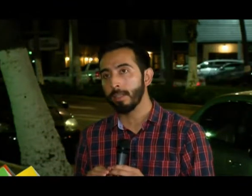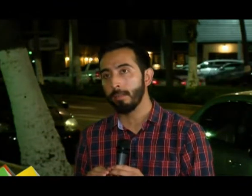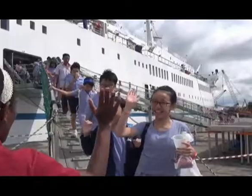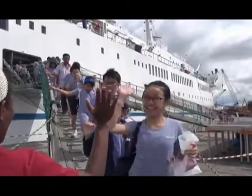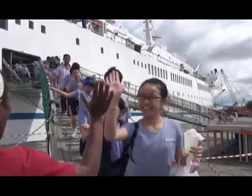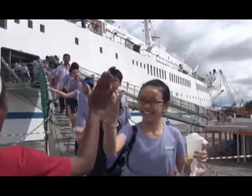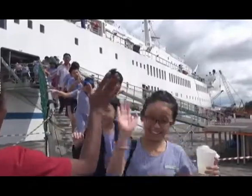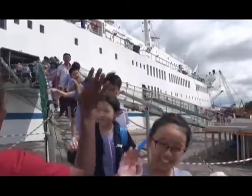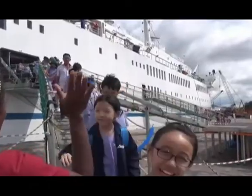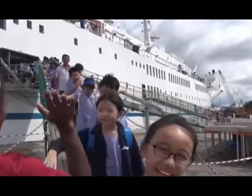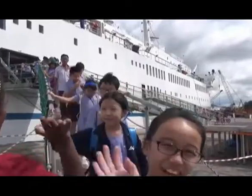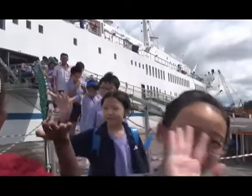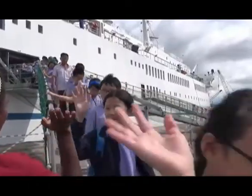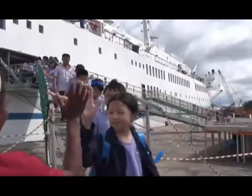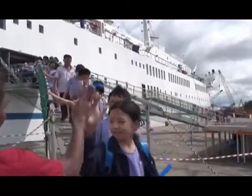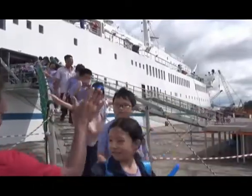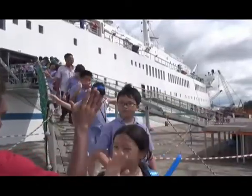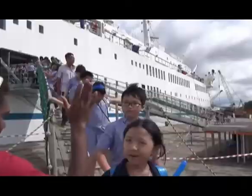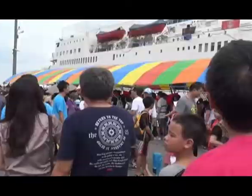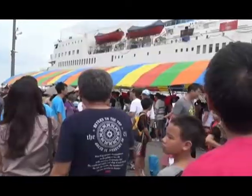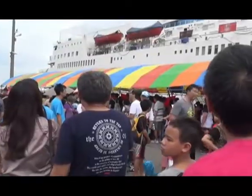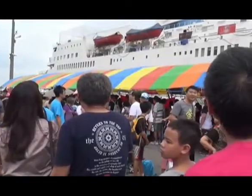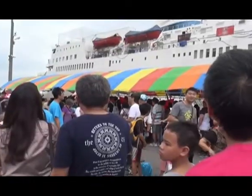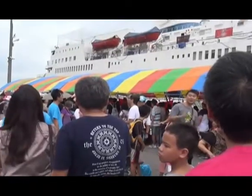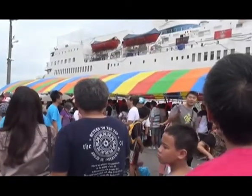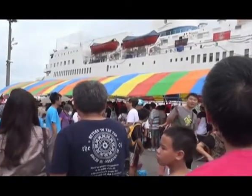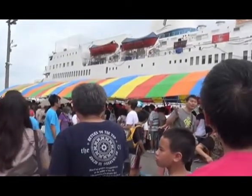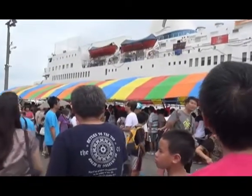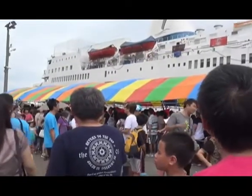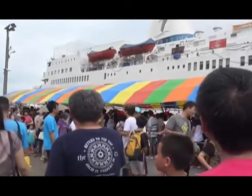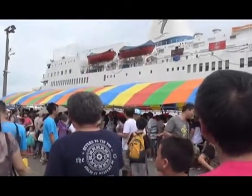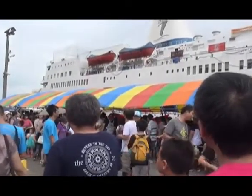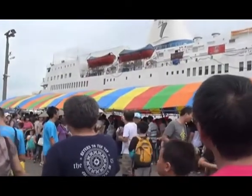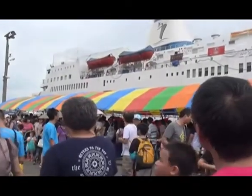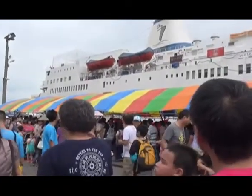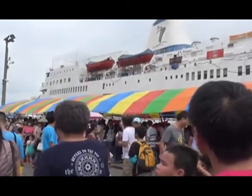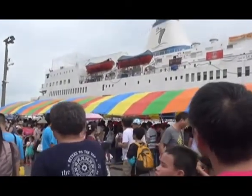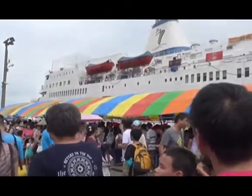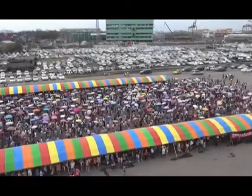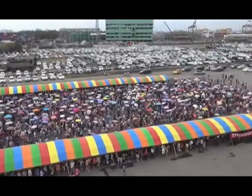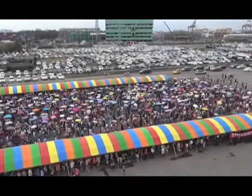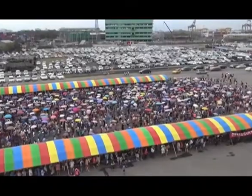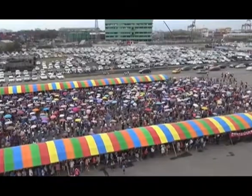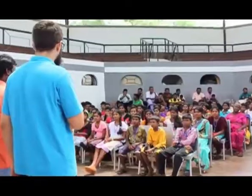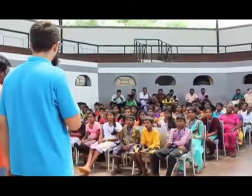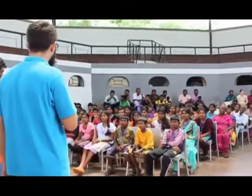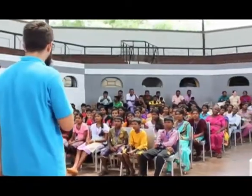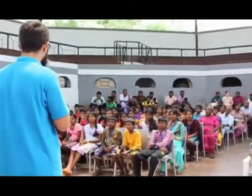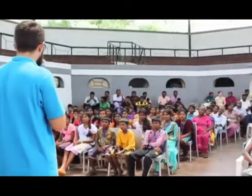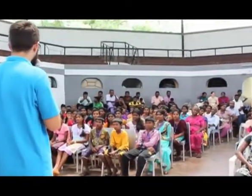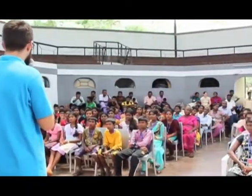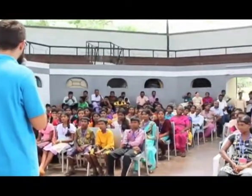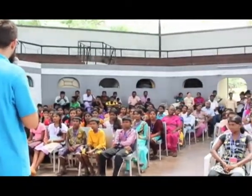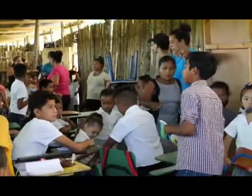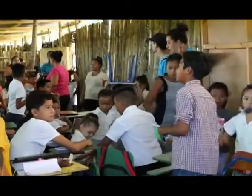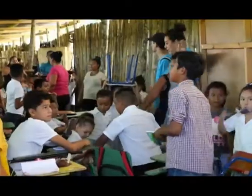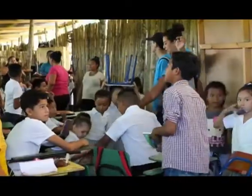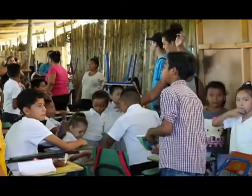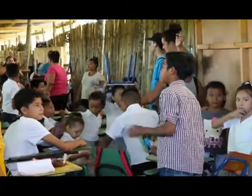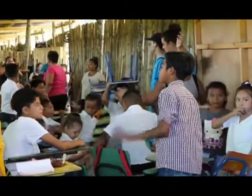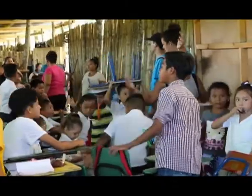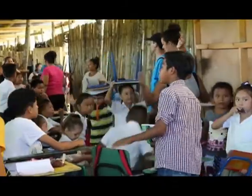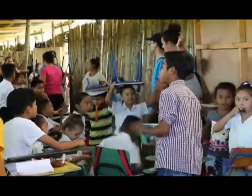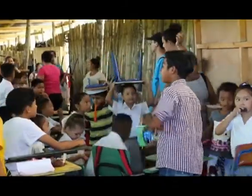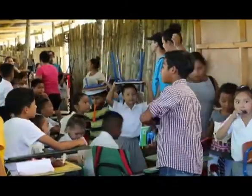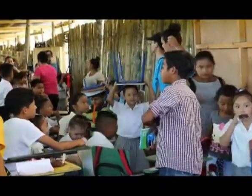ciudad que nos recibe, la tripulación baja todos los días a repartirse en diferentes áreas de la ciudad o de las inmediaciones y a dar